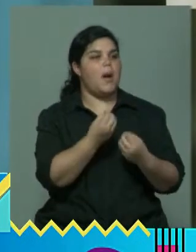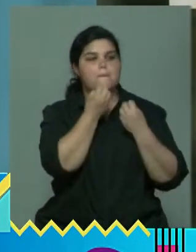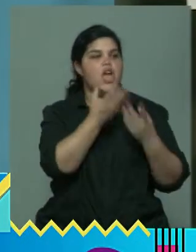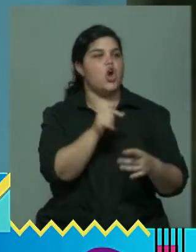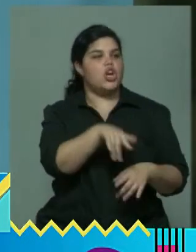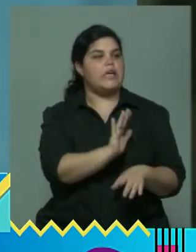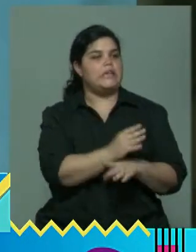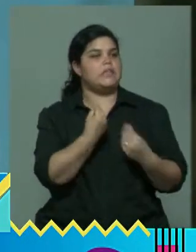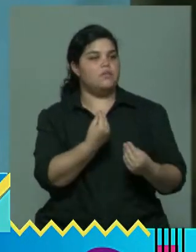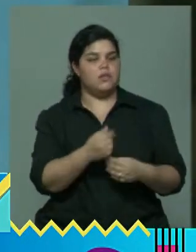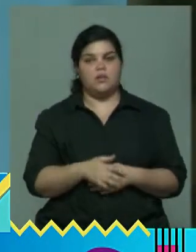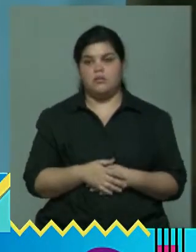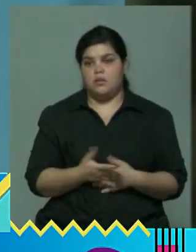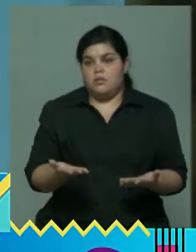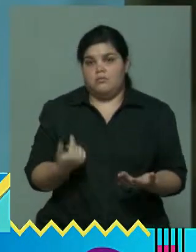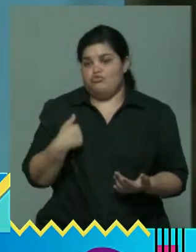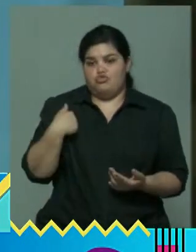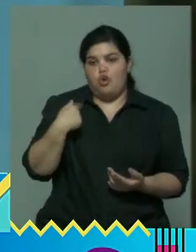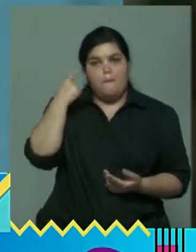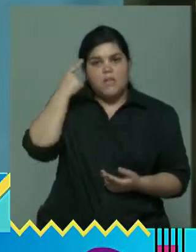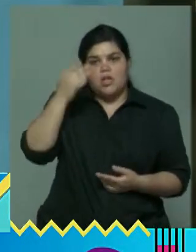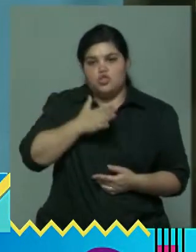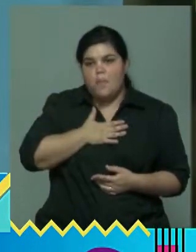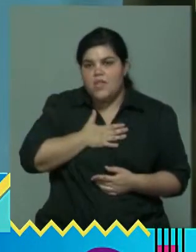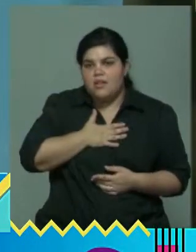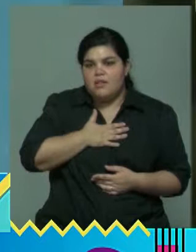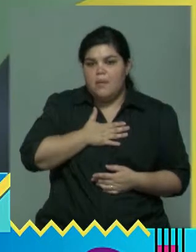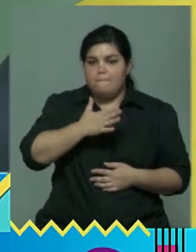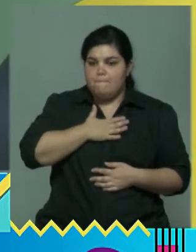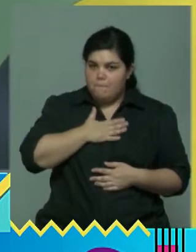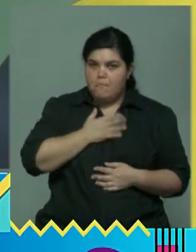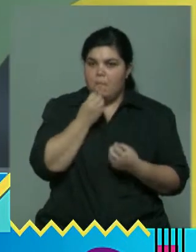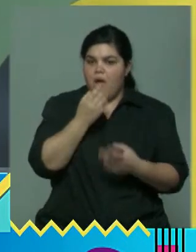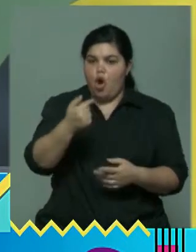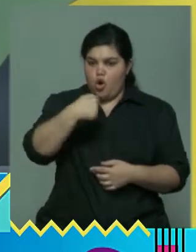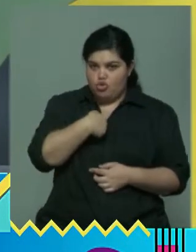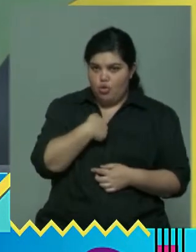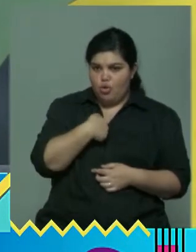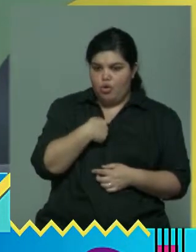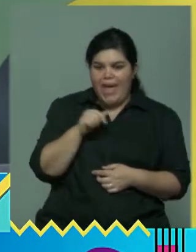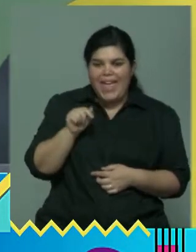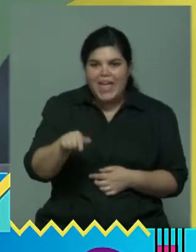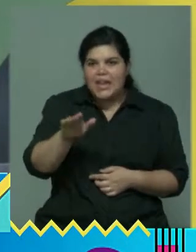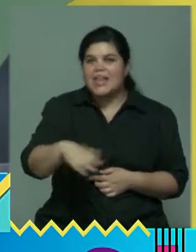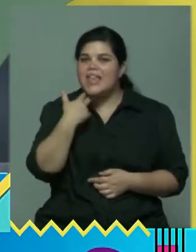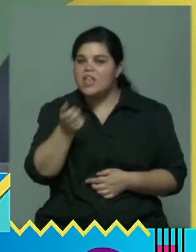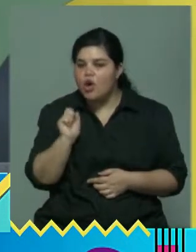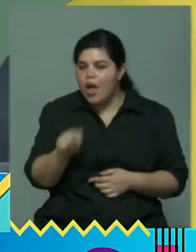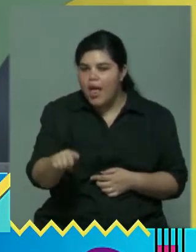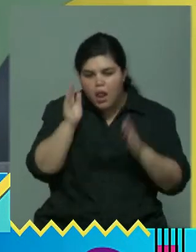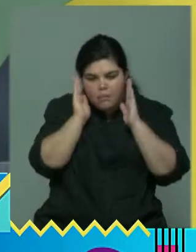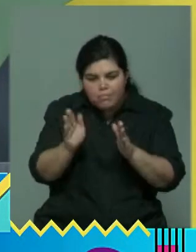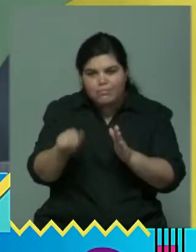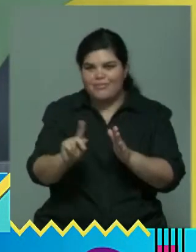que es mejor, no lo que ese niño o esa niña cree que es mejor para sí. O sea, es un poco trasladar esta